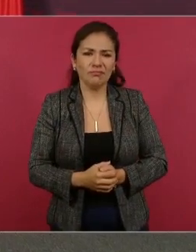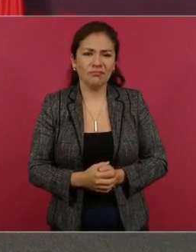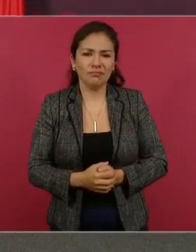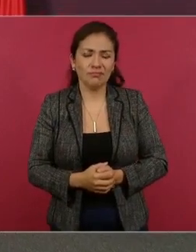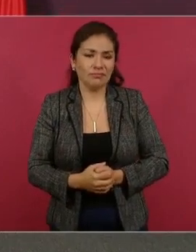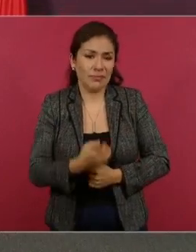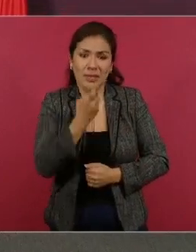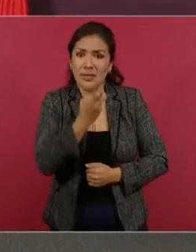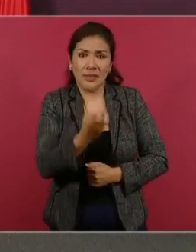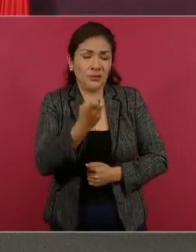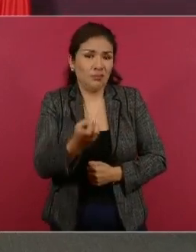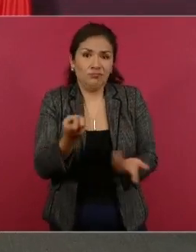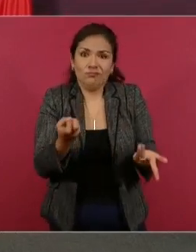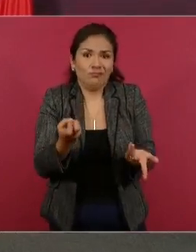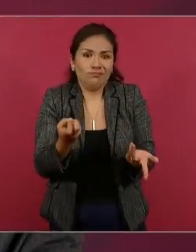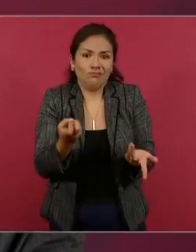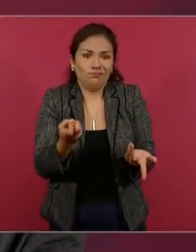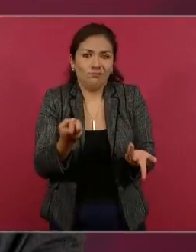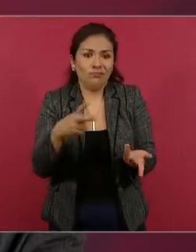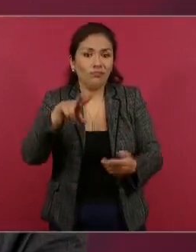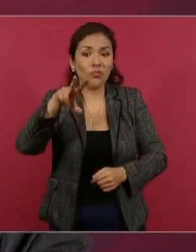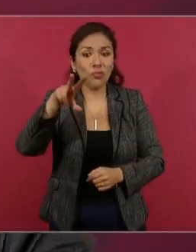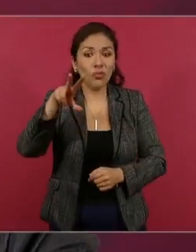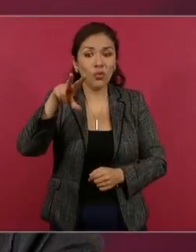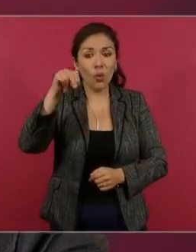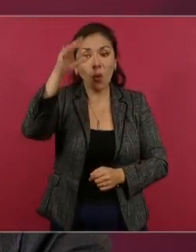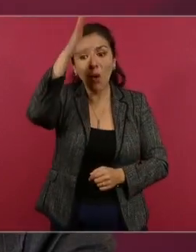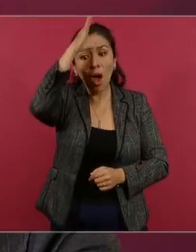está fuera de